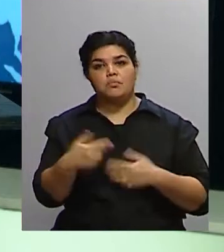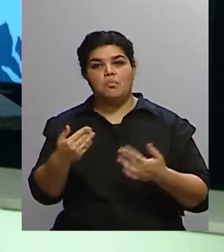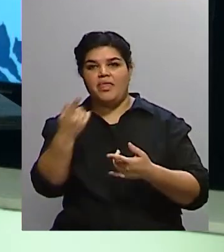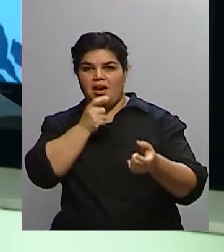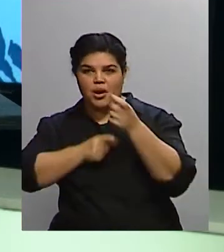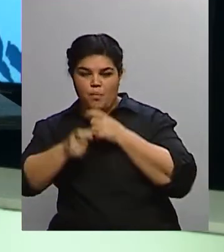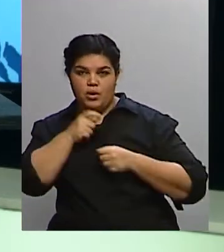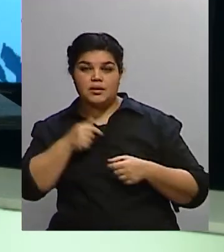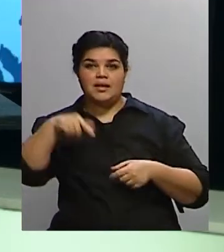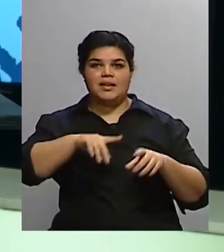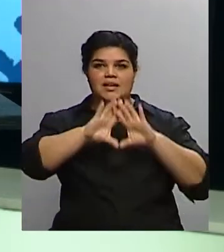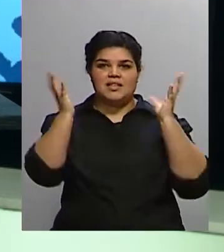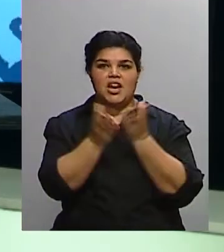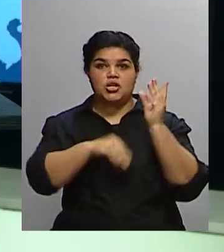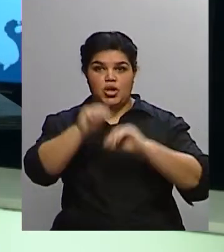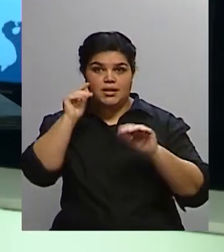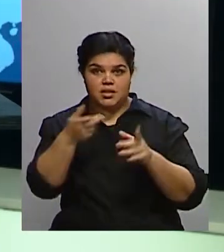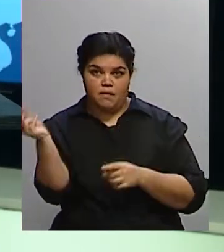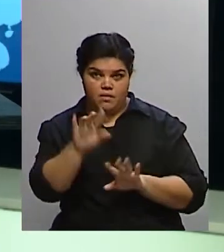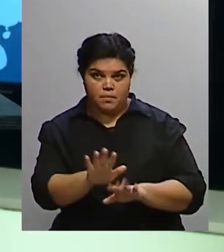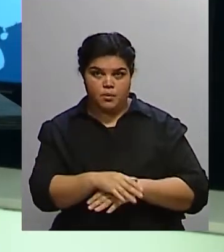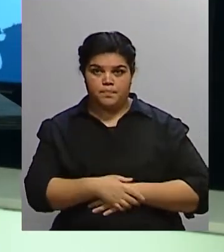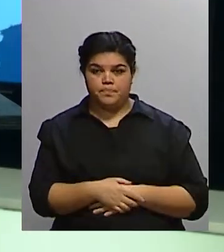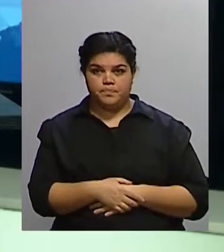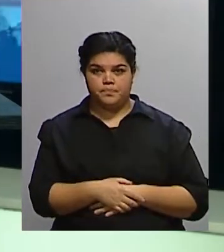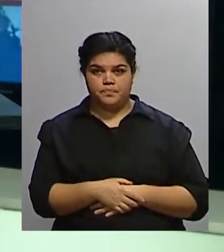en Chat Internacional, ya regresamos.